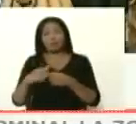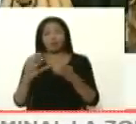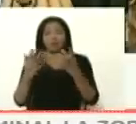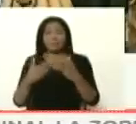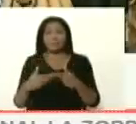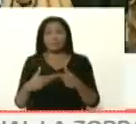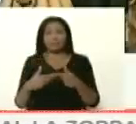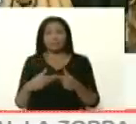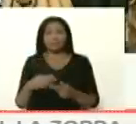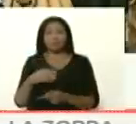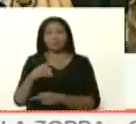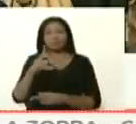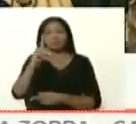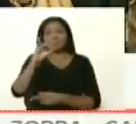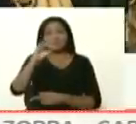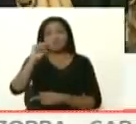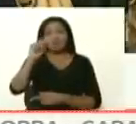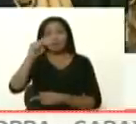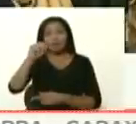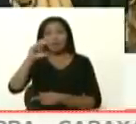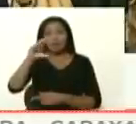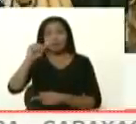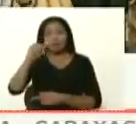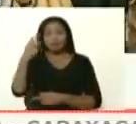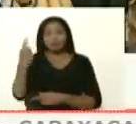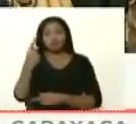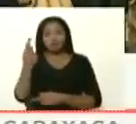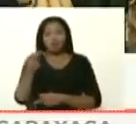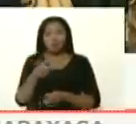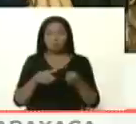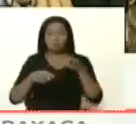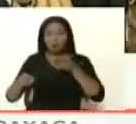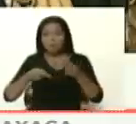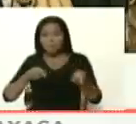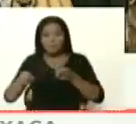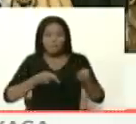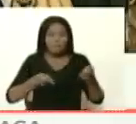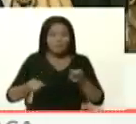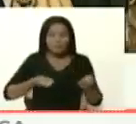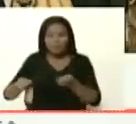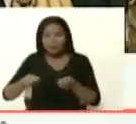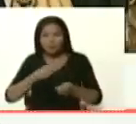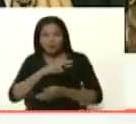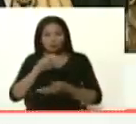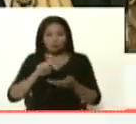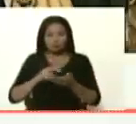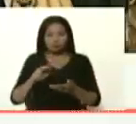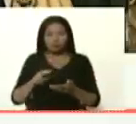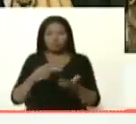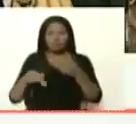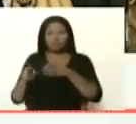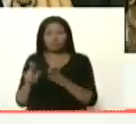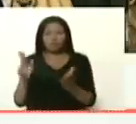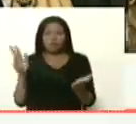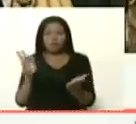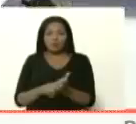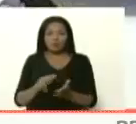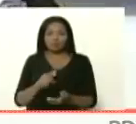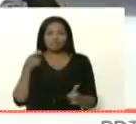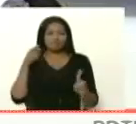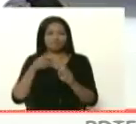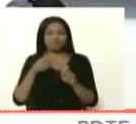empresa Dianca y tener un solo centro de conducción y de construcción aprobado